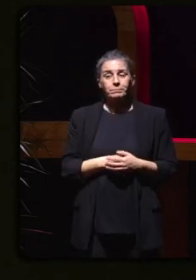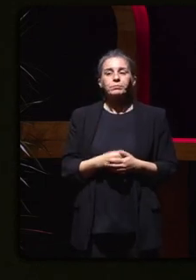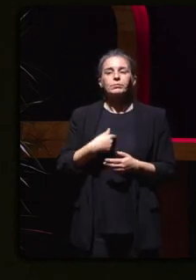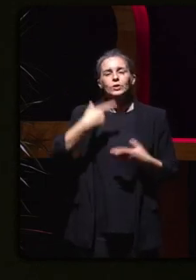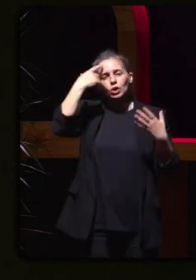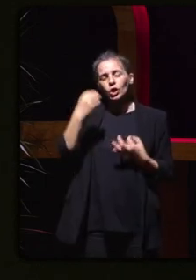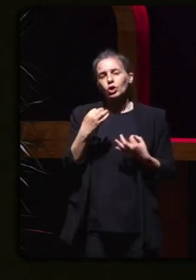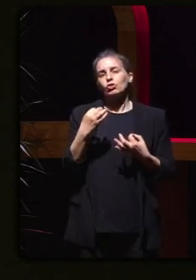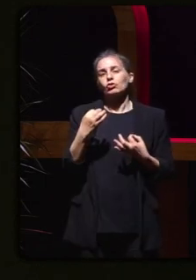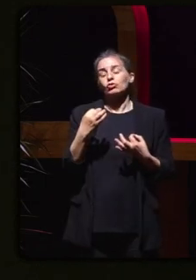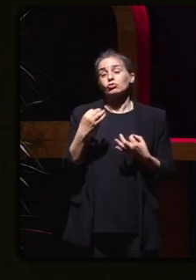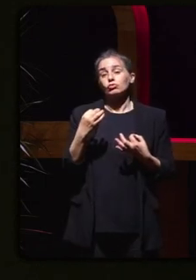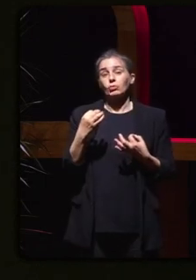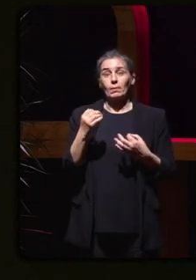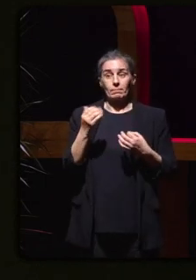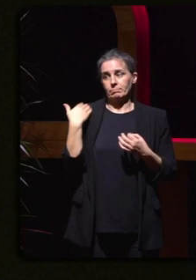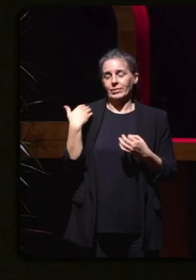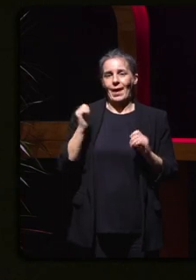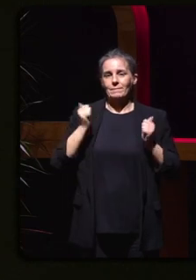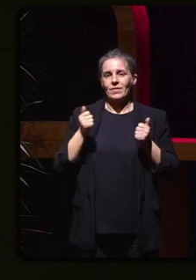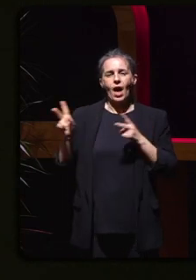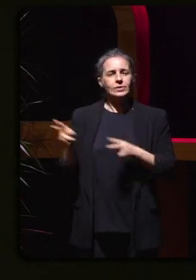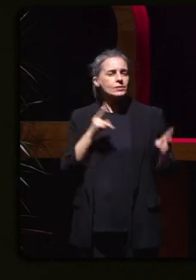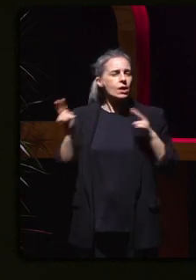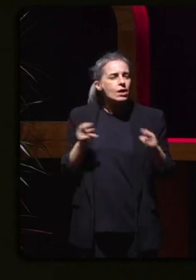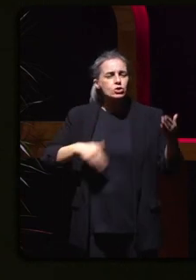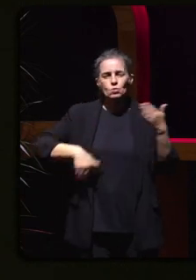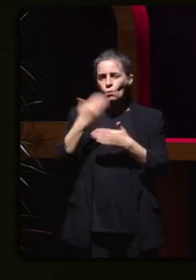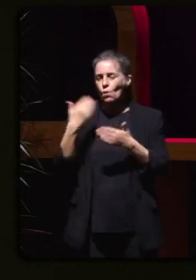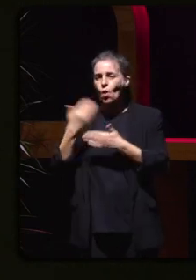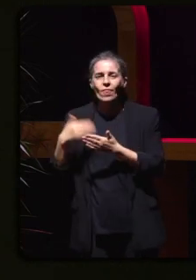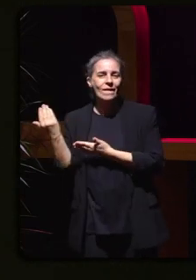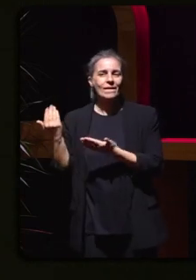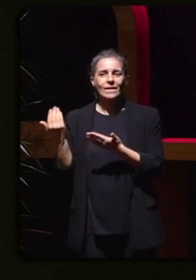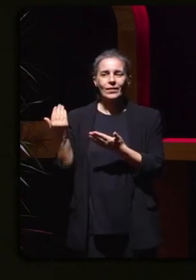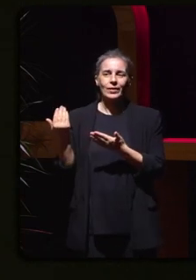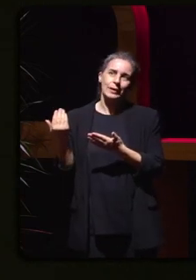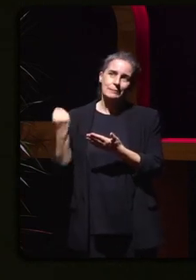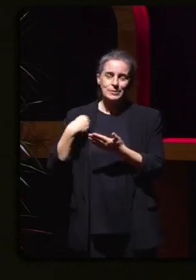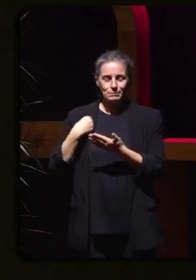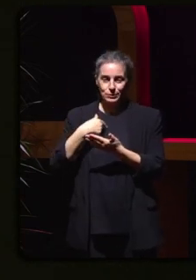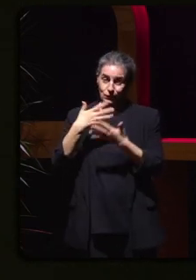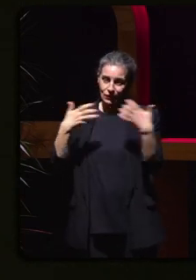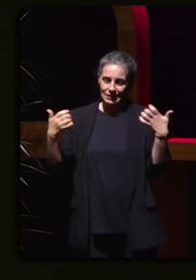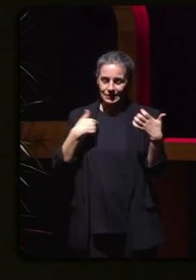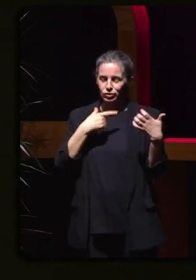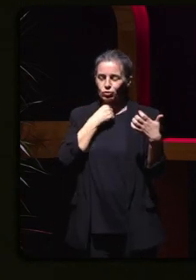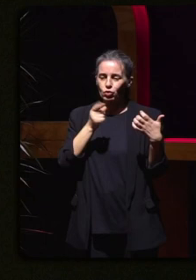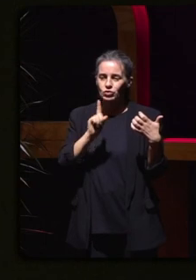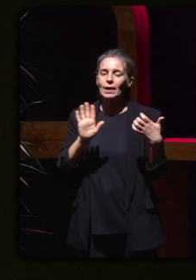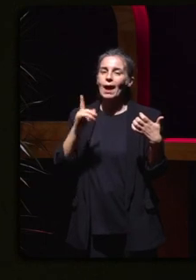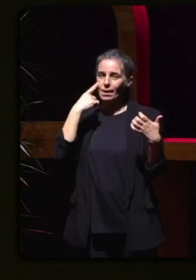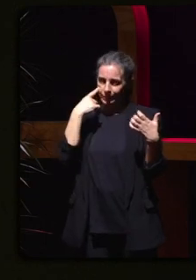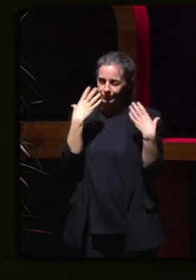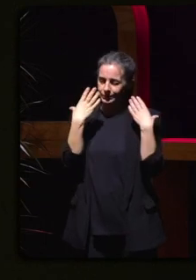las series se pusieron de moda y se convirtieron en voy a decir una expresión que detesto pero creo que me